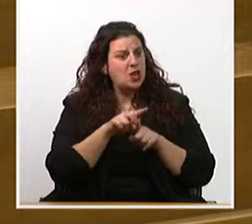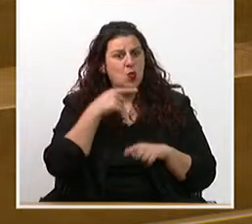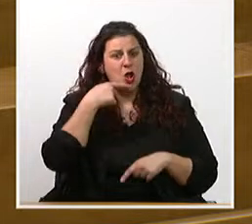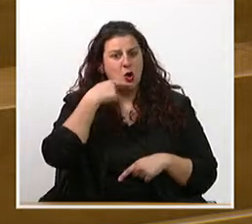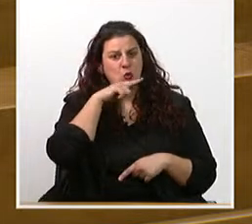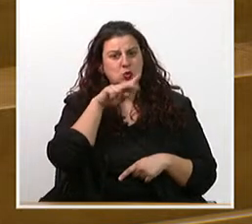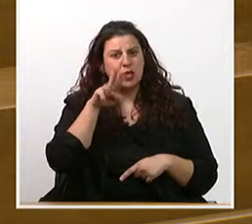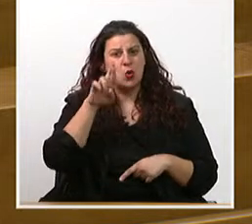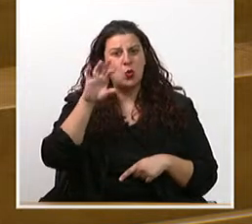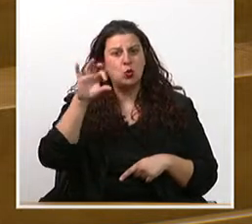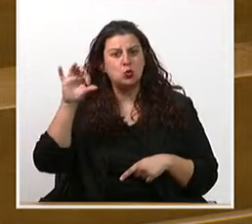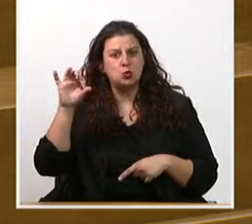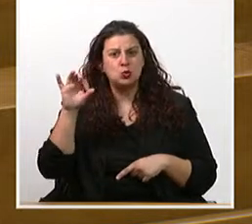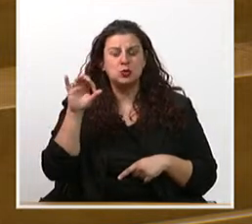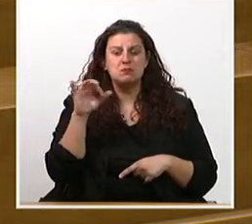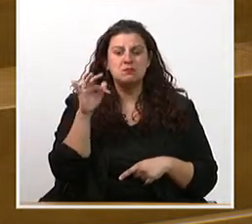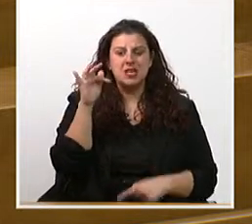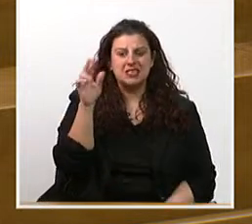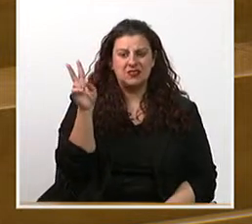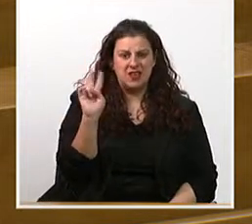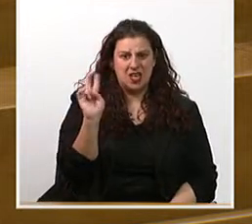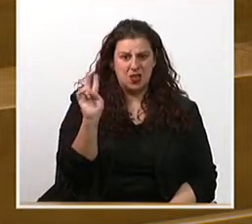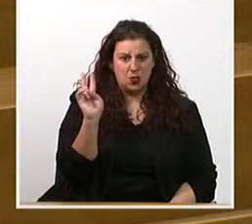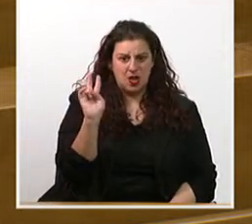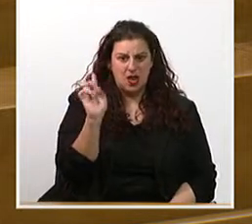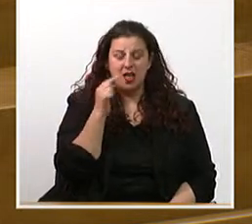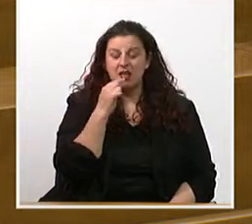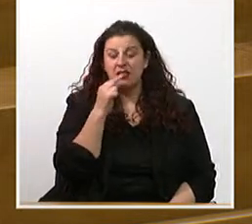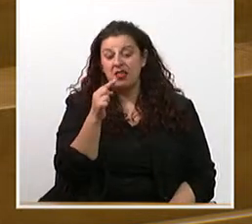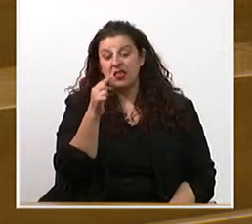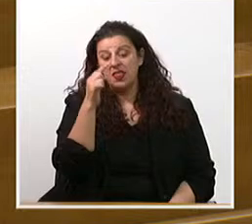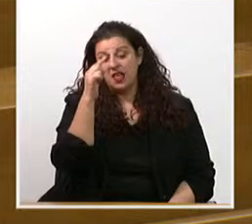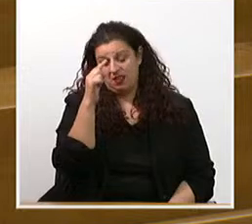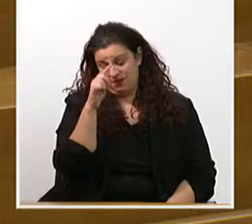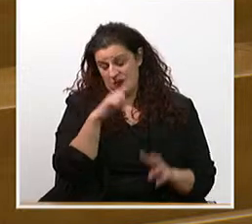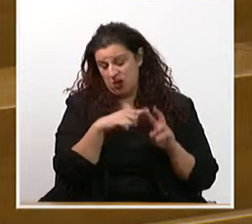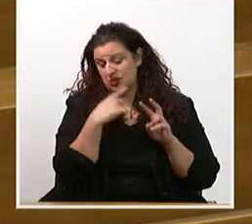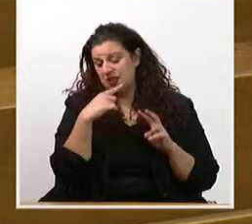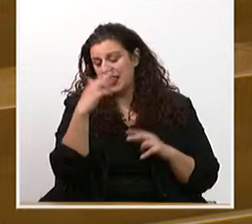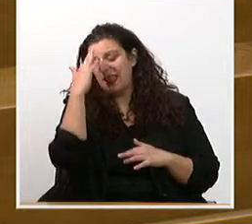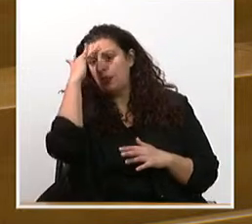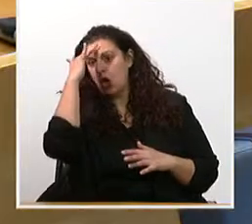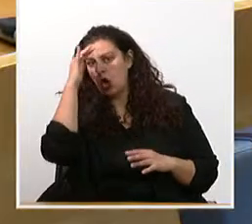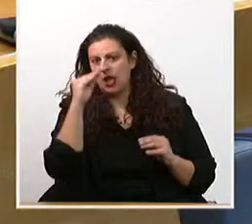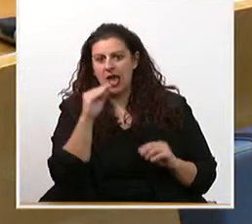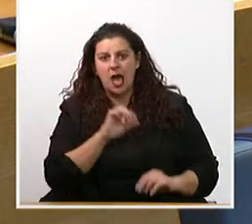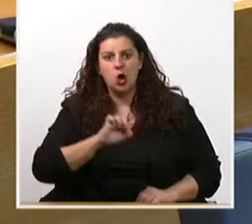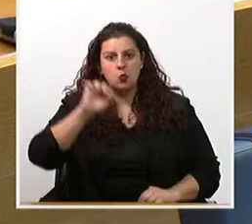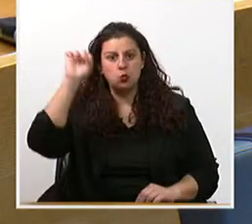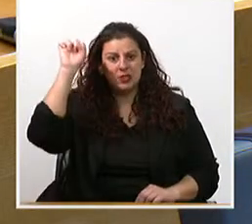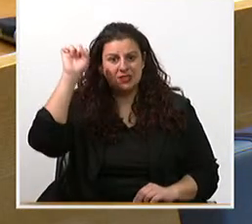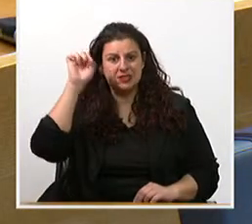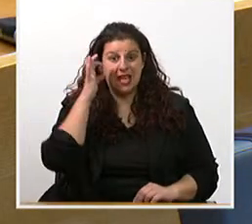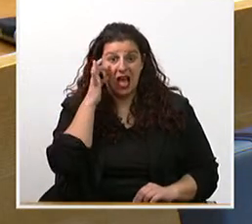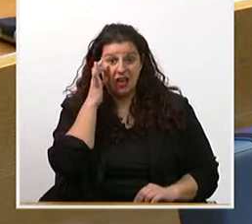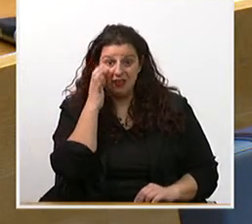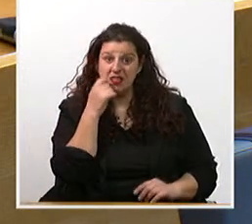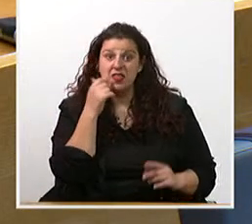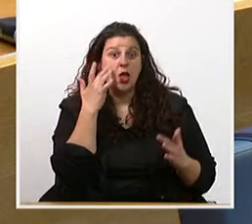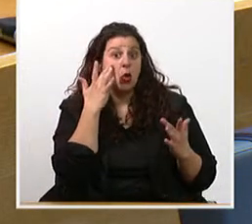en Venezuela puritita ideología puritito comunismo pues la